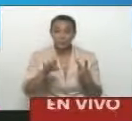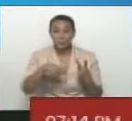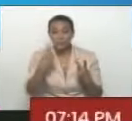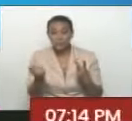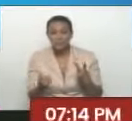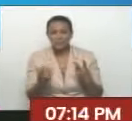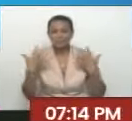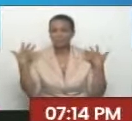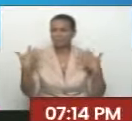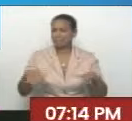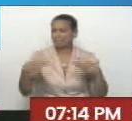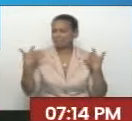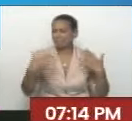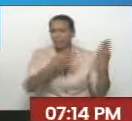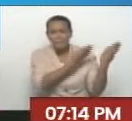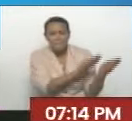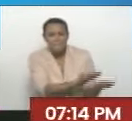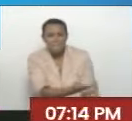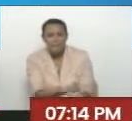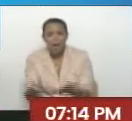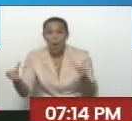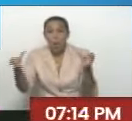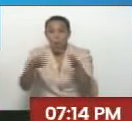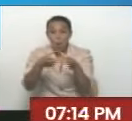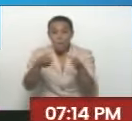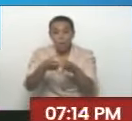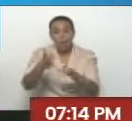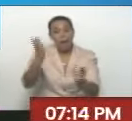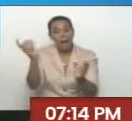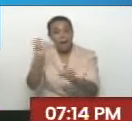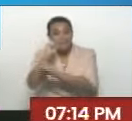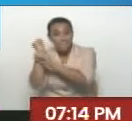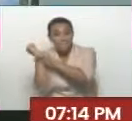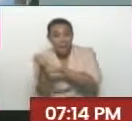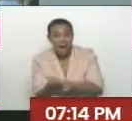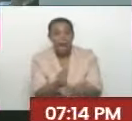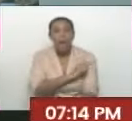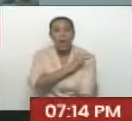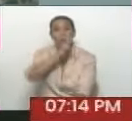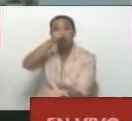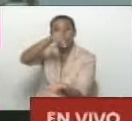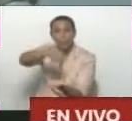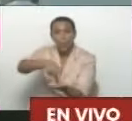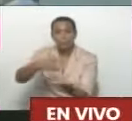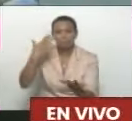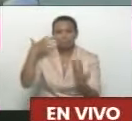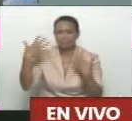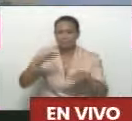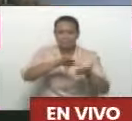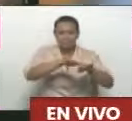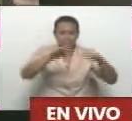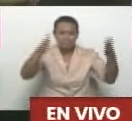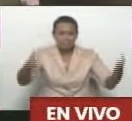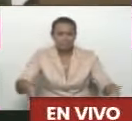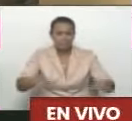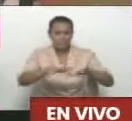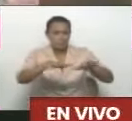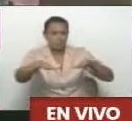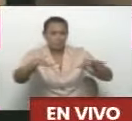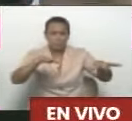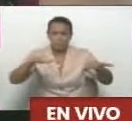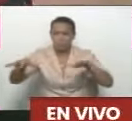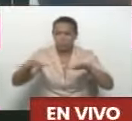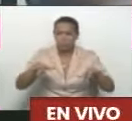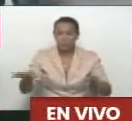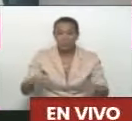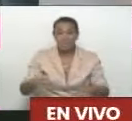Hicieron tremendo recibimiento del equipo y hicieron por allá una tarima,